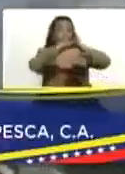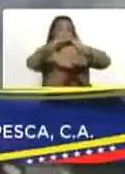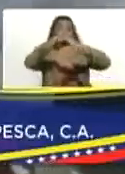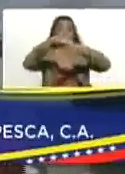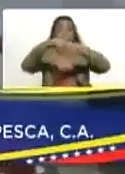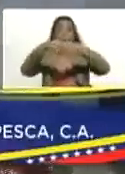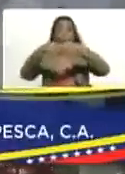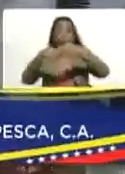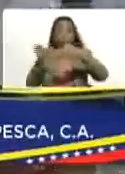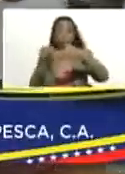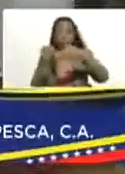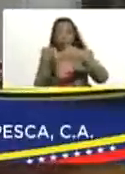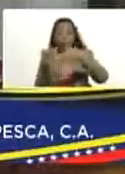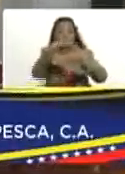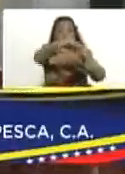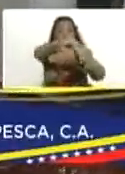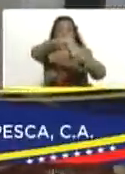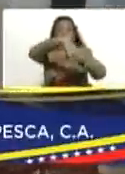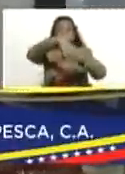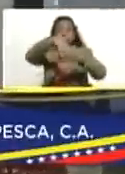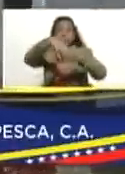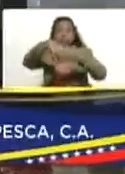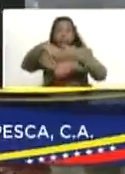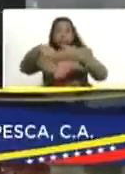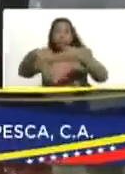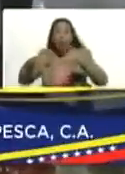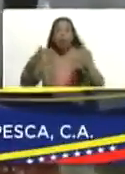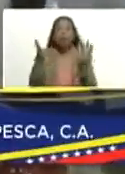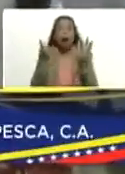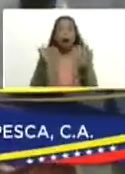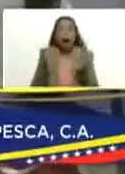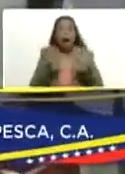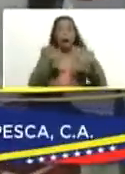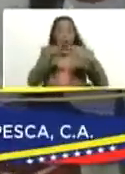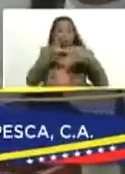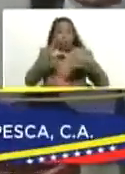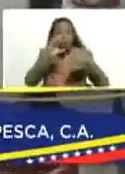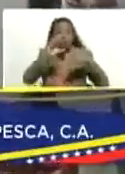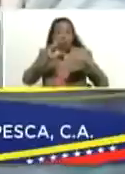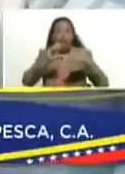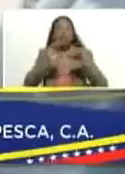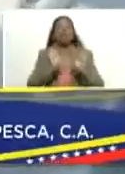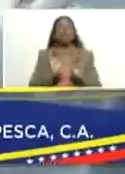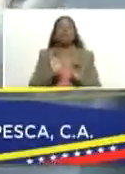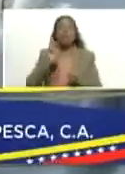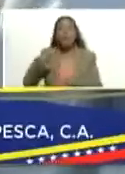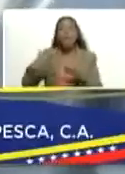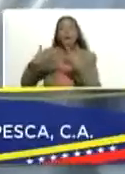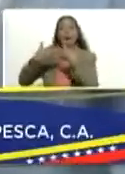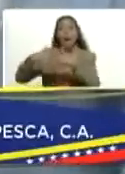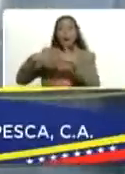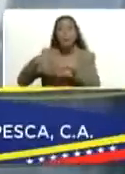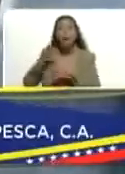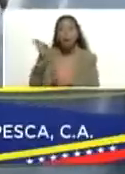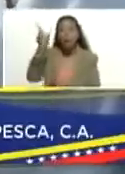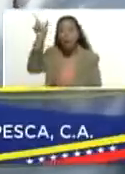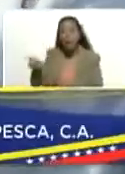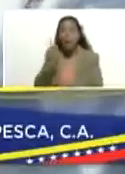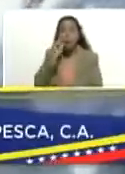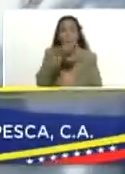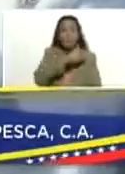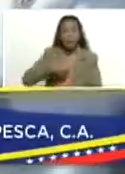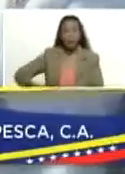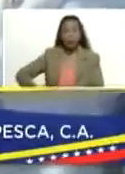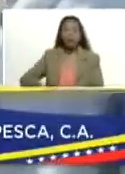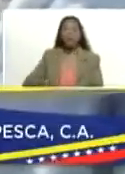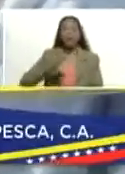cabe destacar que desde acá, desde pesca, tenemos a unos empresarios como el amigo Alberto Macur Rodríguez. José